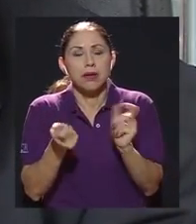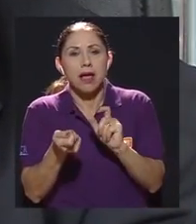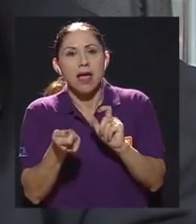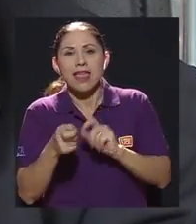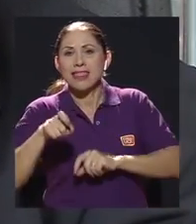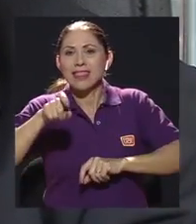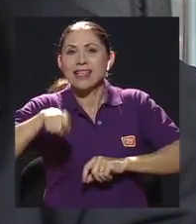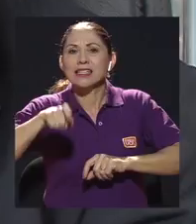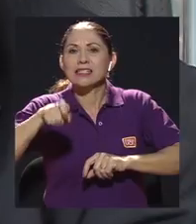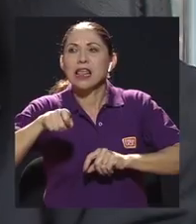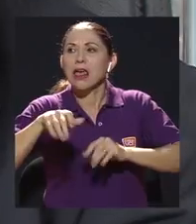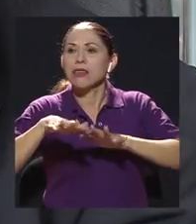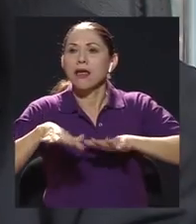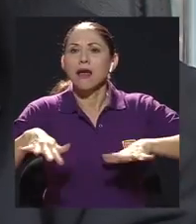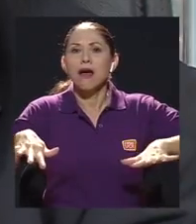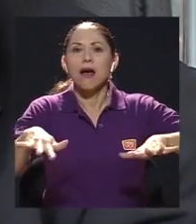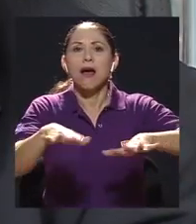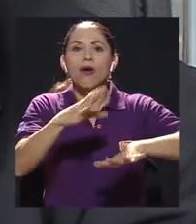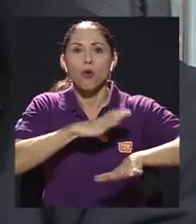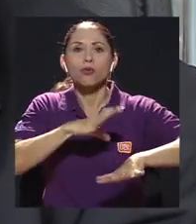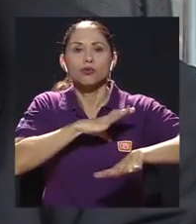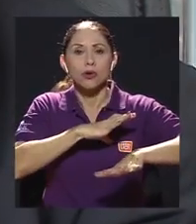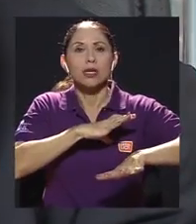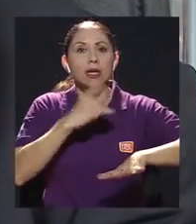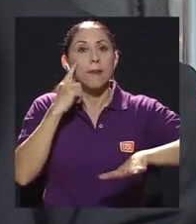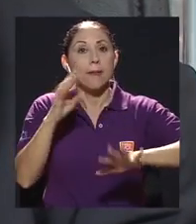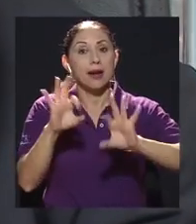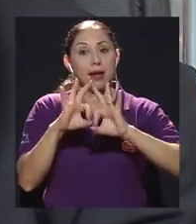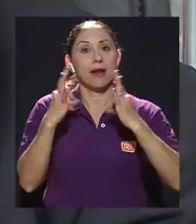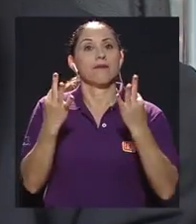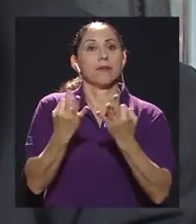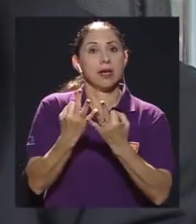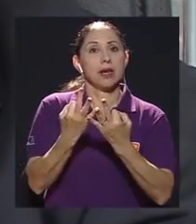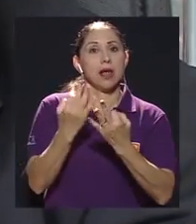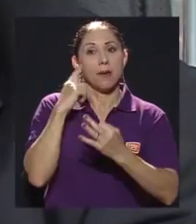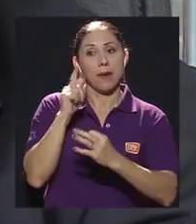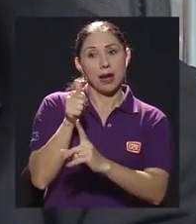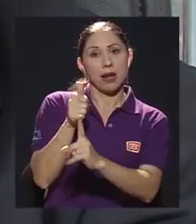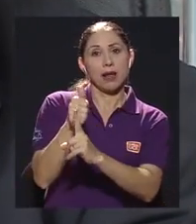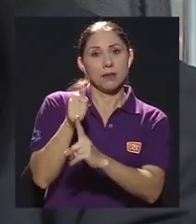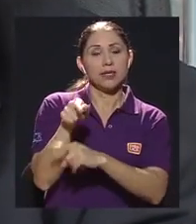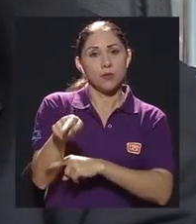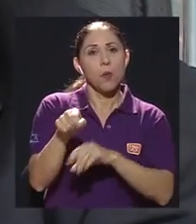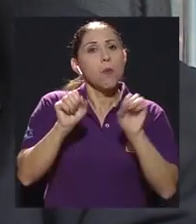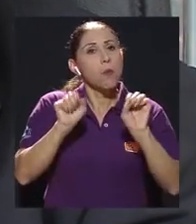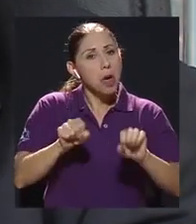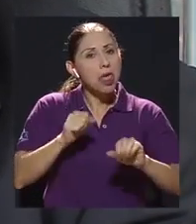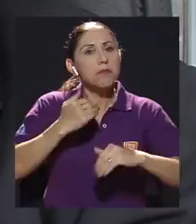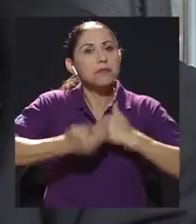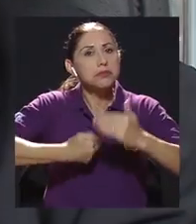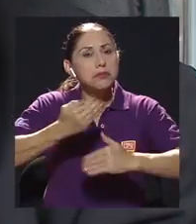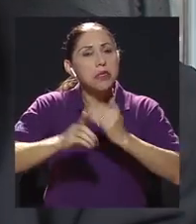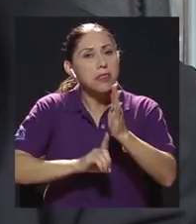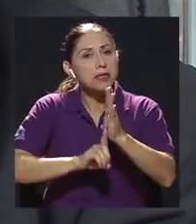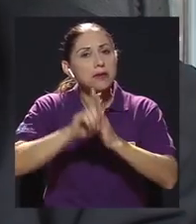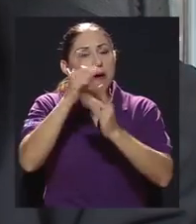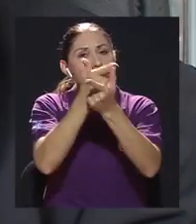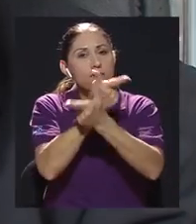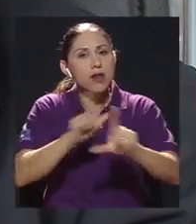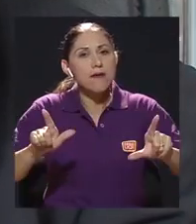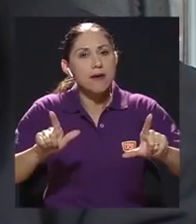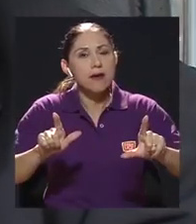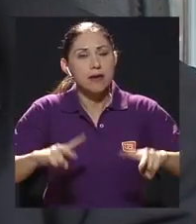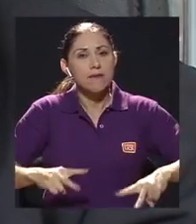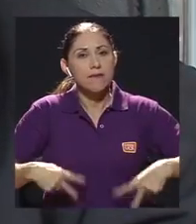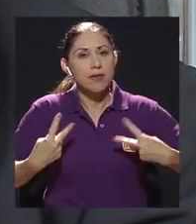encontrar condiciones que le permitiera a su núcleo familiar y a Constantino en particular desarrollar su vida en libertad. Y